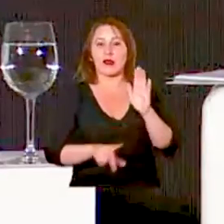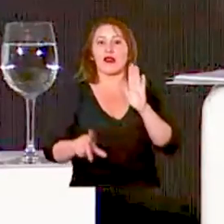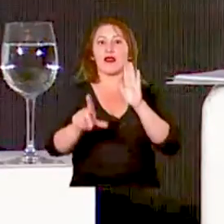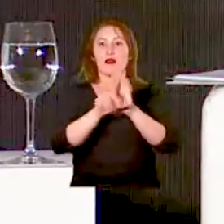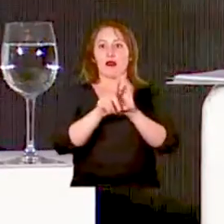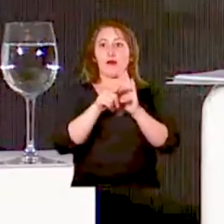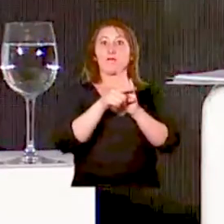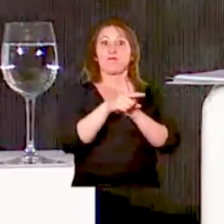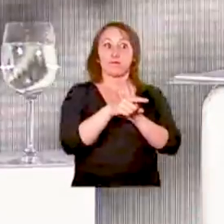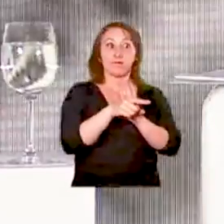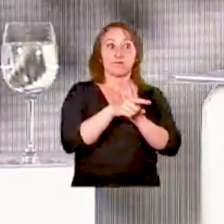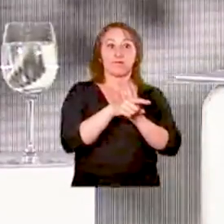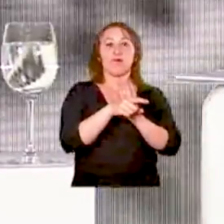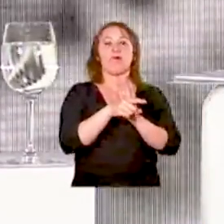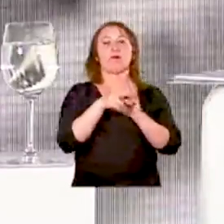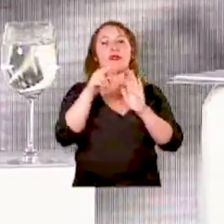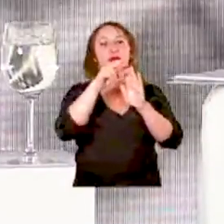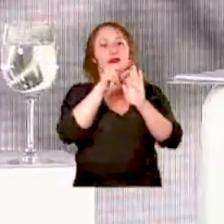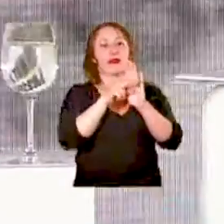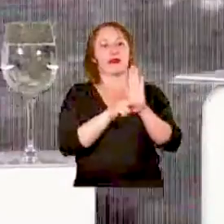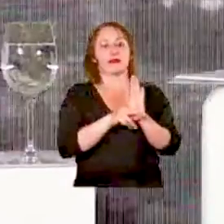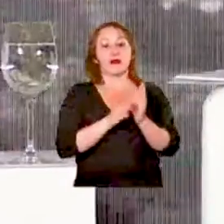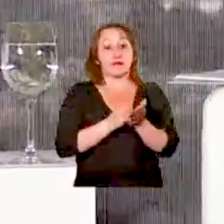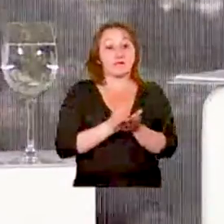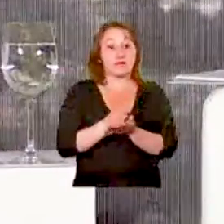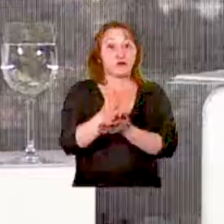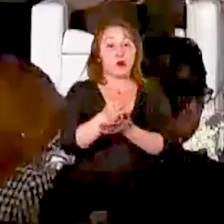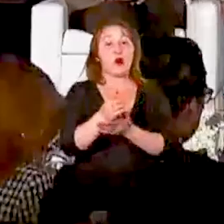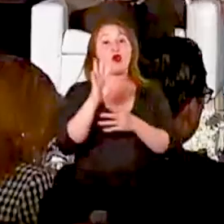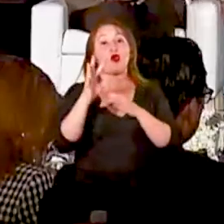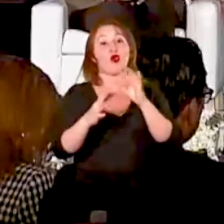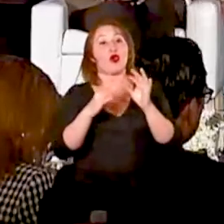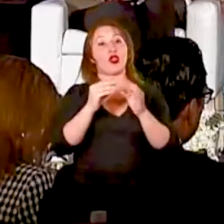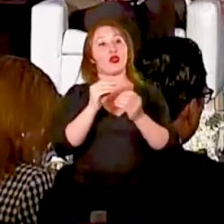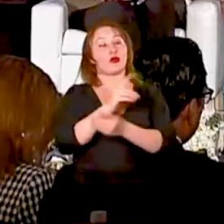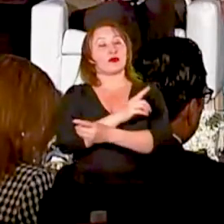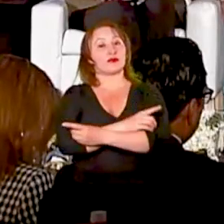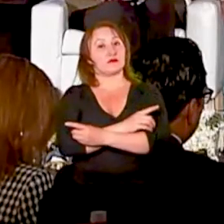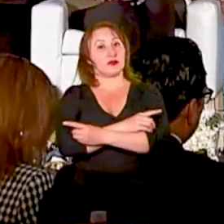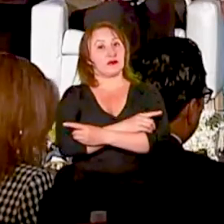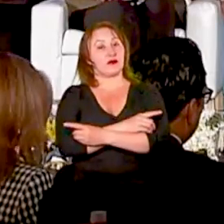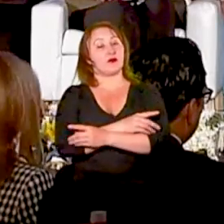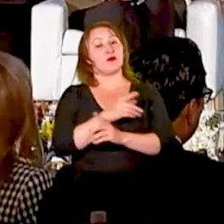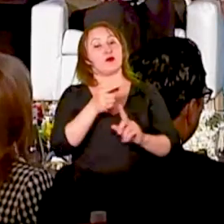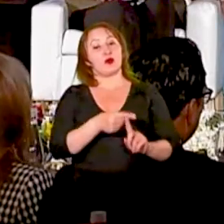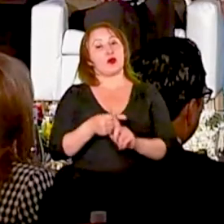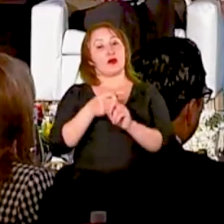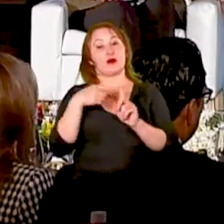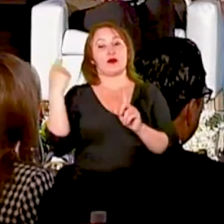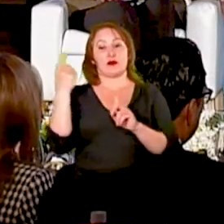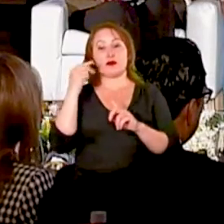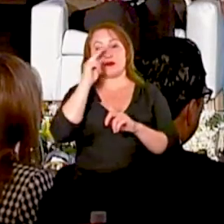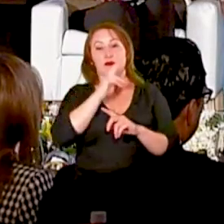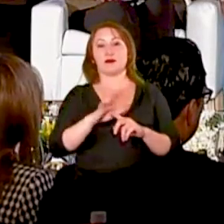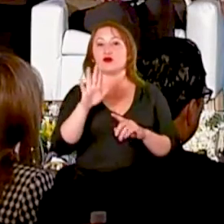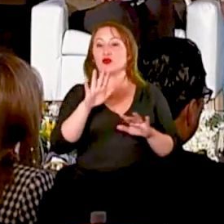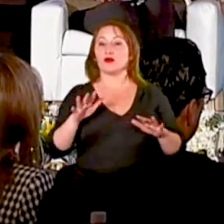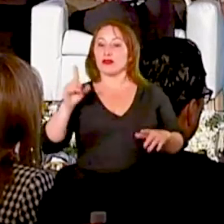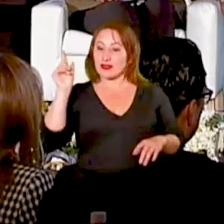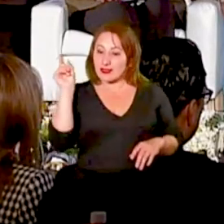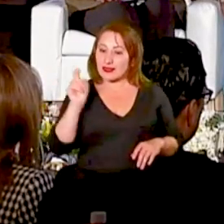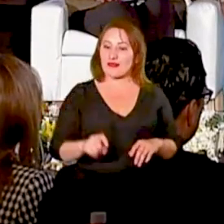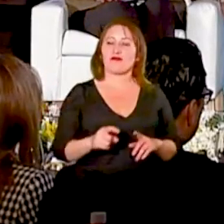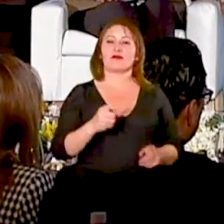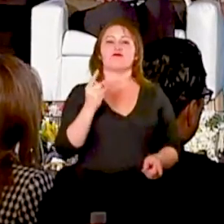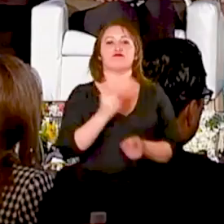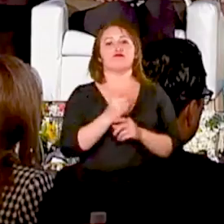exista y mientras las reglas estén vigentes en un código disciplinario, la Procuraduría General de la Nación tiene que